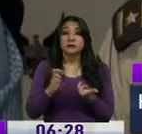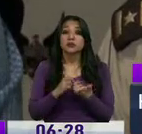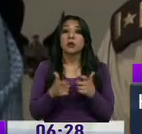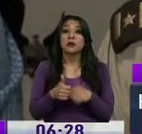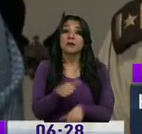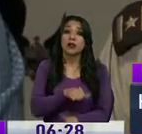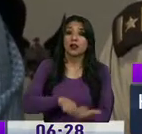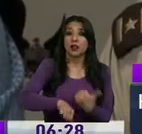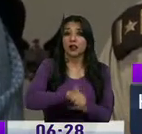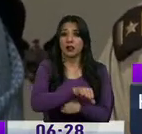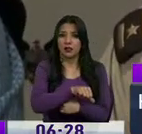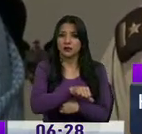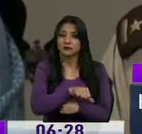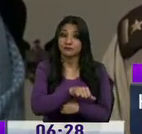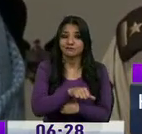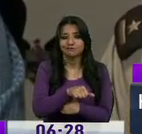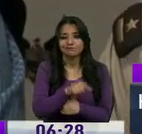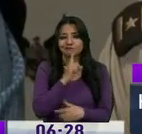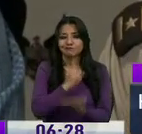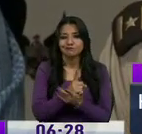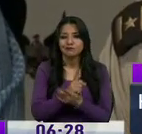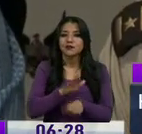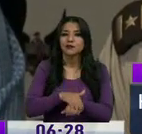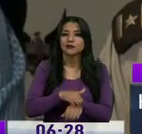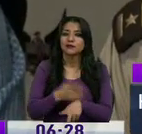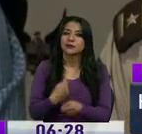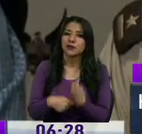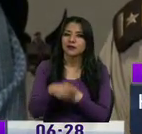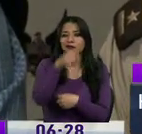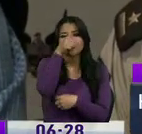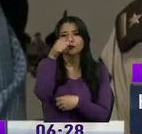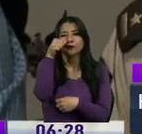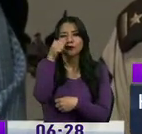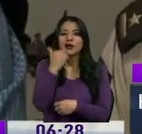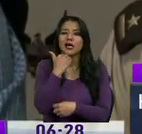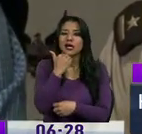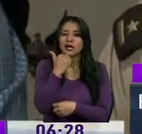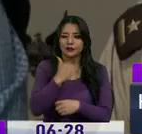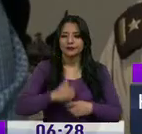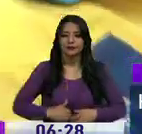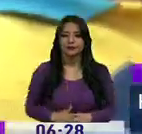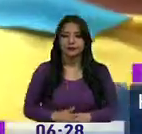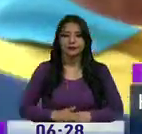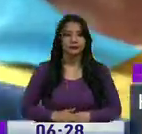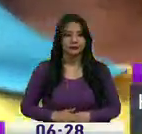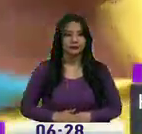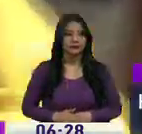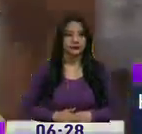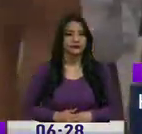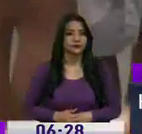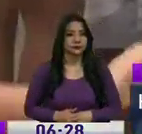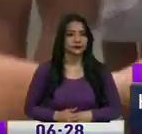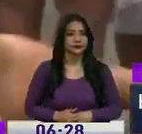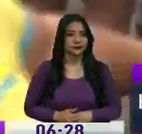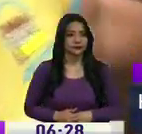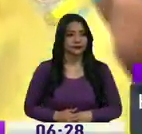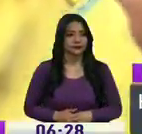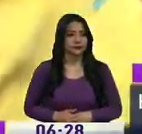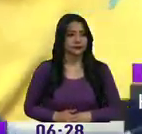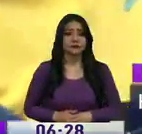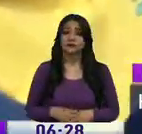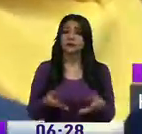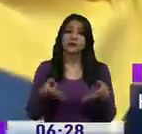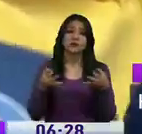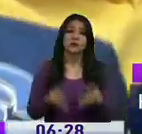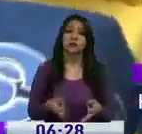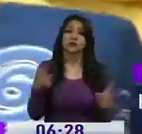ajuste de cuentas por tráfico ilícito de sustancias sujetas a suspenso justo que lo hayan muerto porque